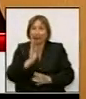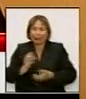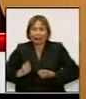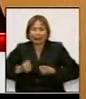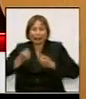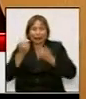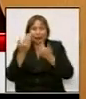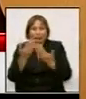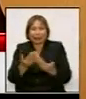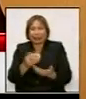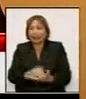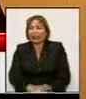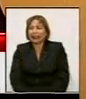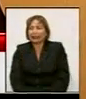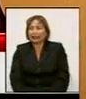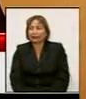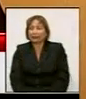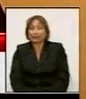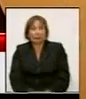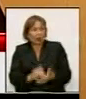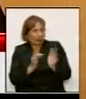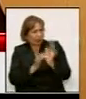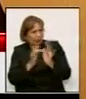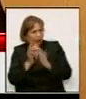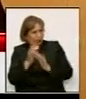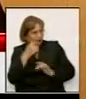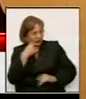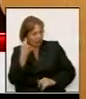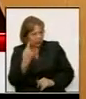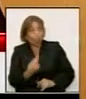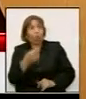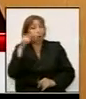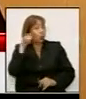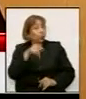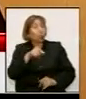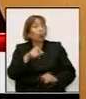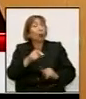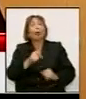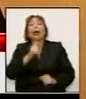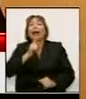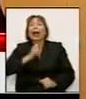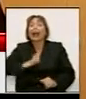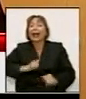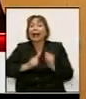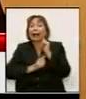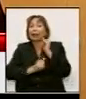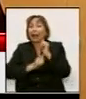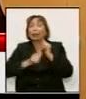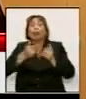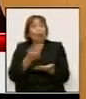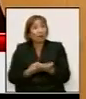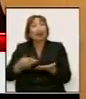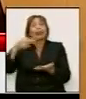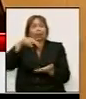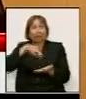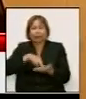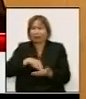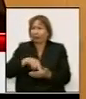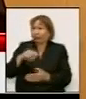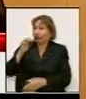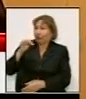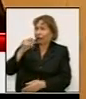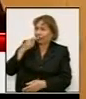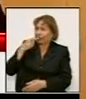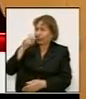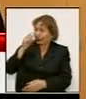lo concederá. Jesús le dijo, tu hermano resucitará. Marta respondió,